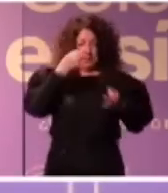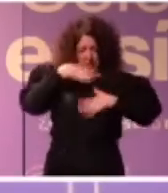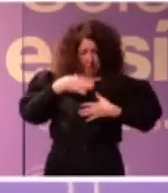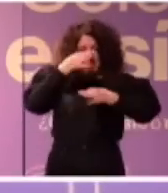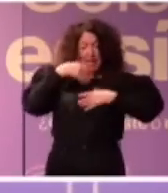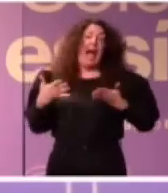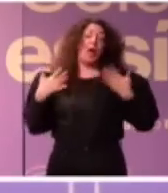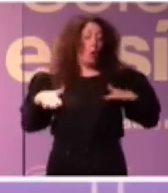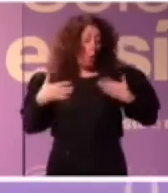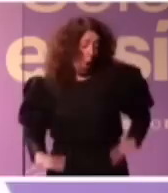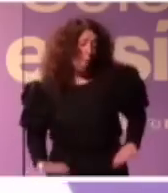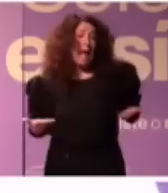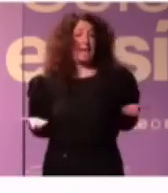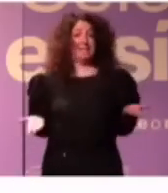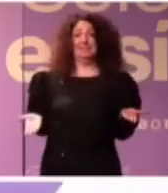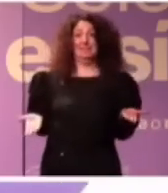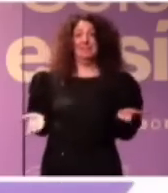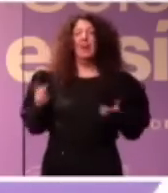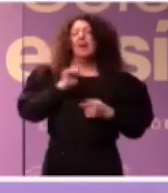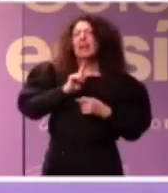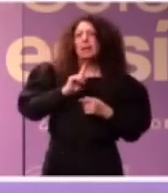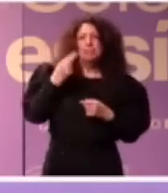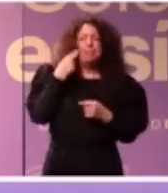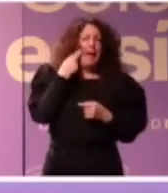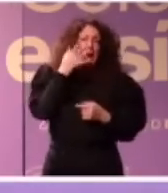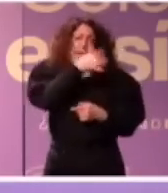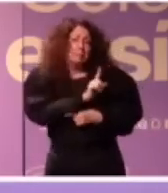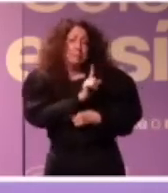ropa, tenían miedo a no ser creídas.